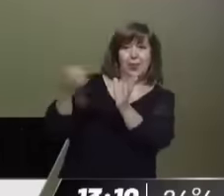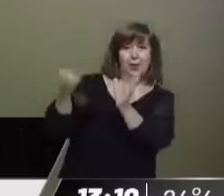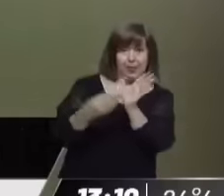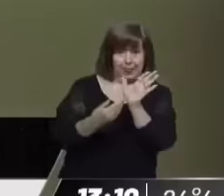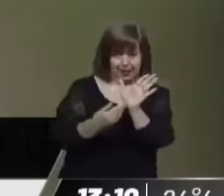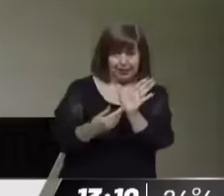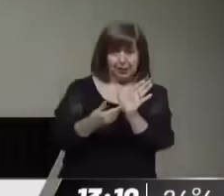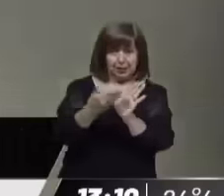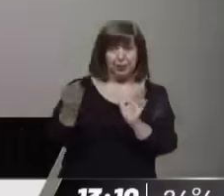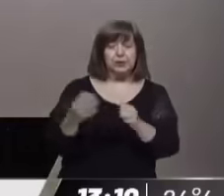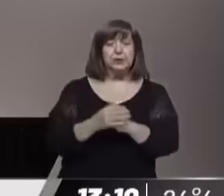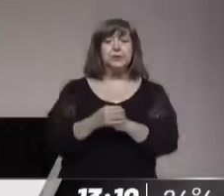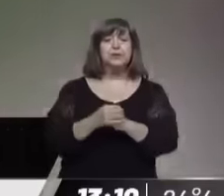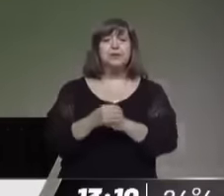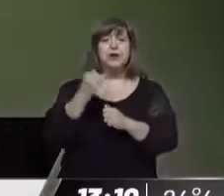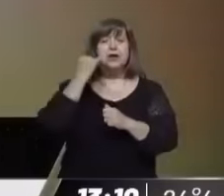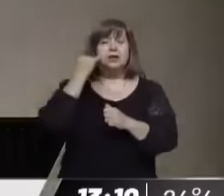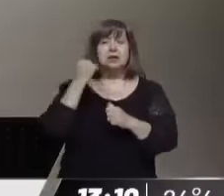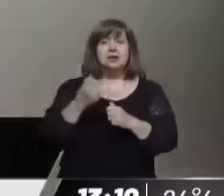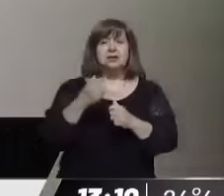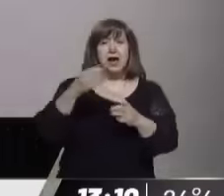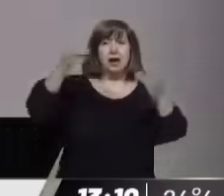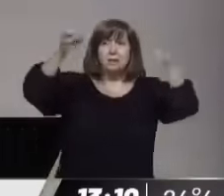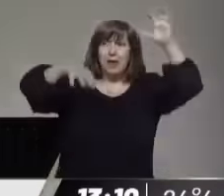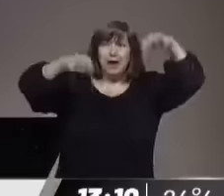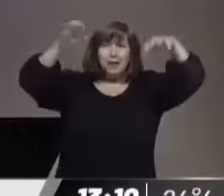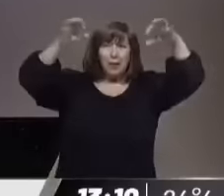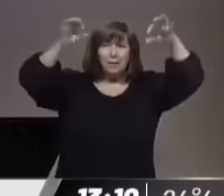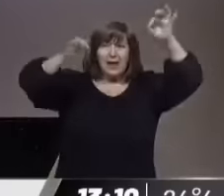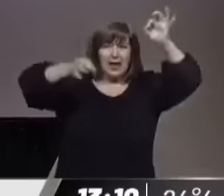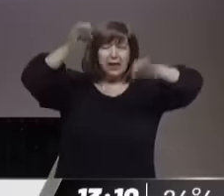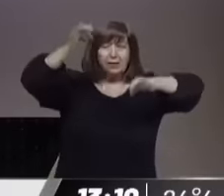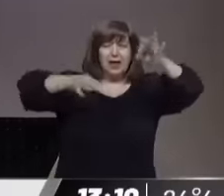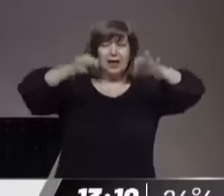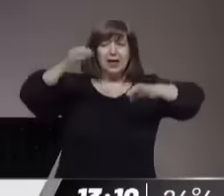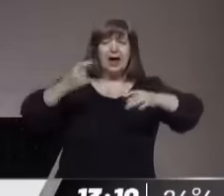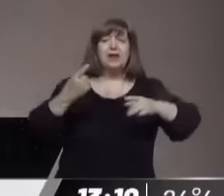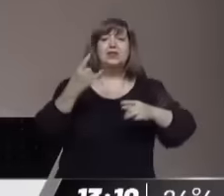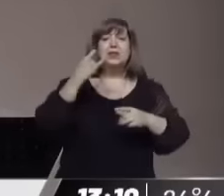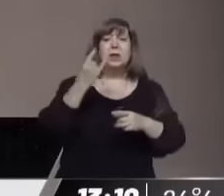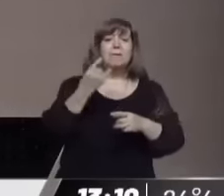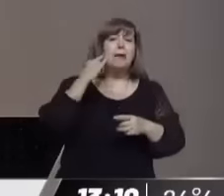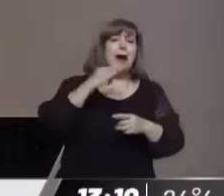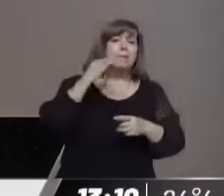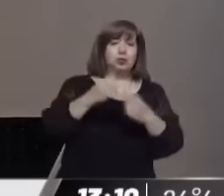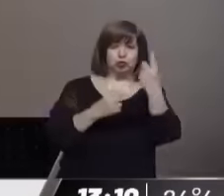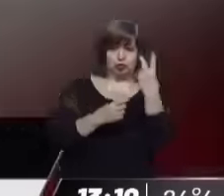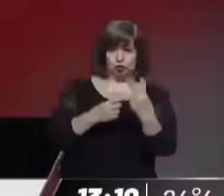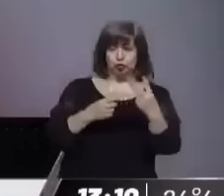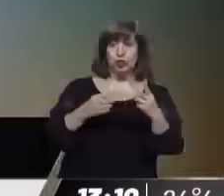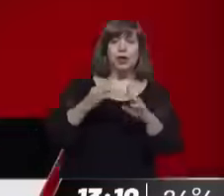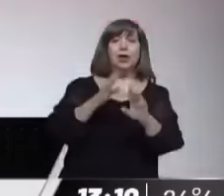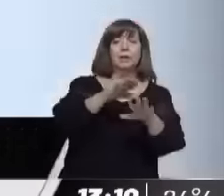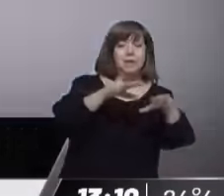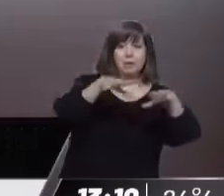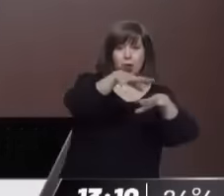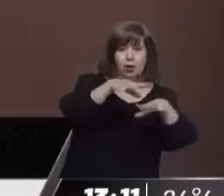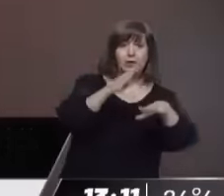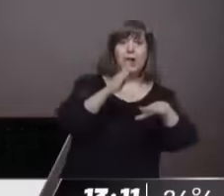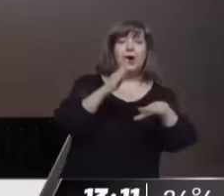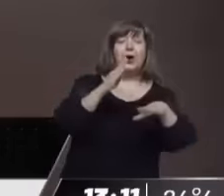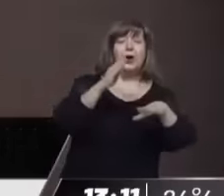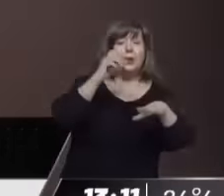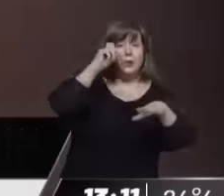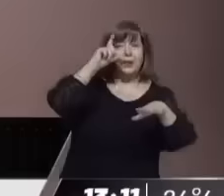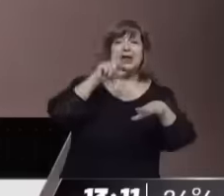La tercera parte de los daños que ocasionó el granizo de ayer se concentró en dos distritos maipucinos, por un lado Beltrán y por el otro Barrancas.